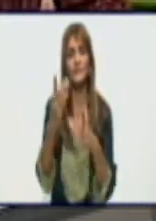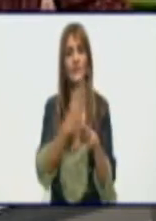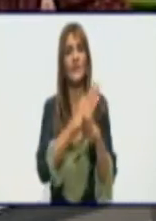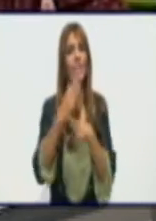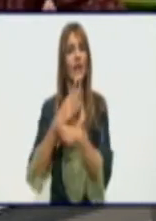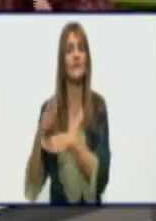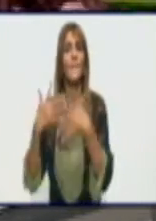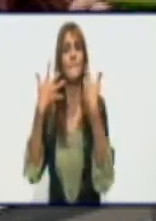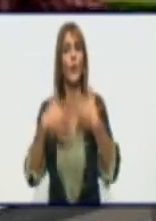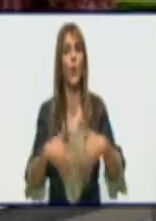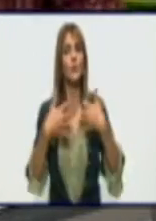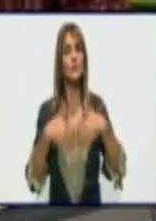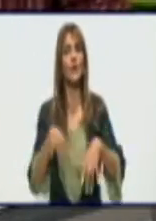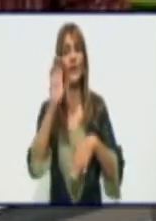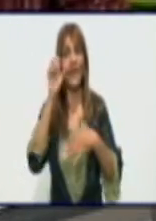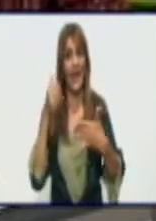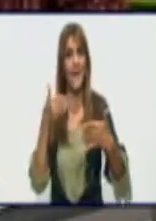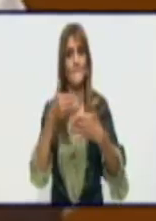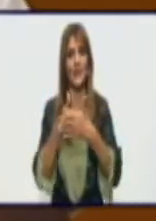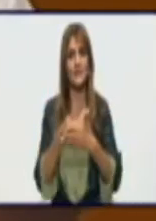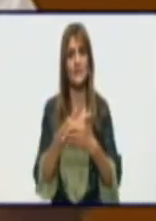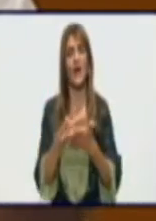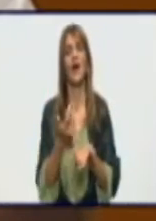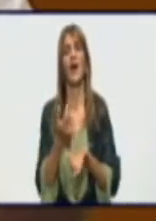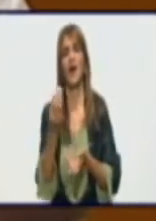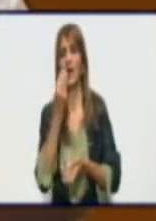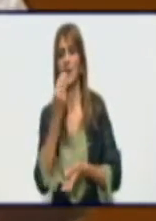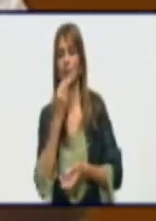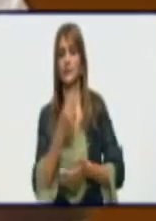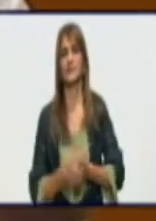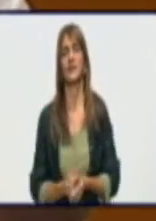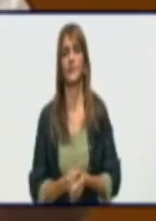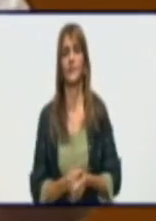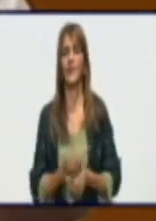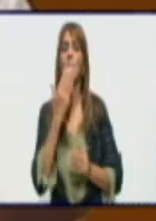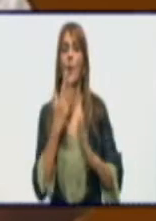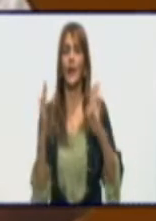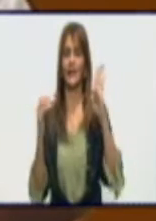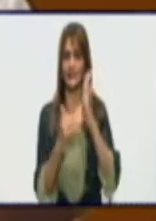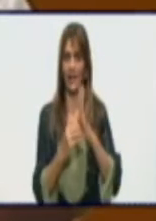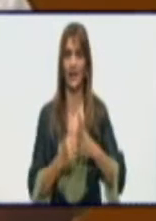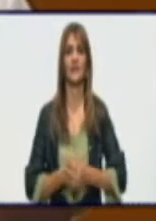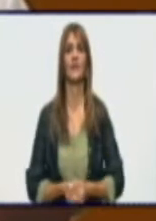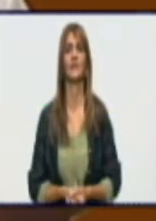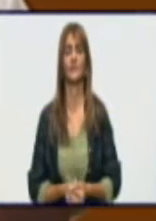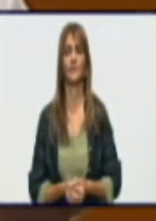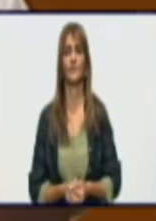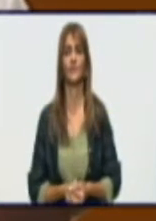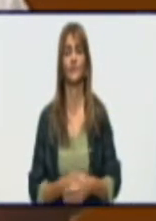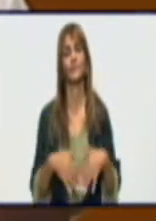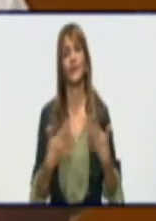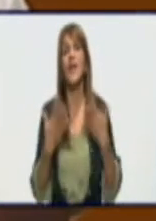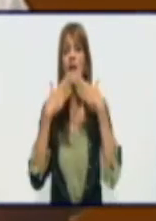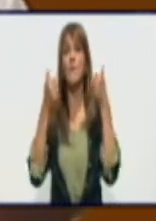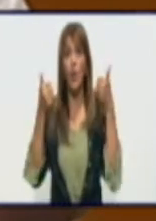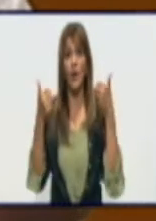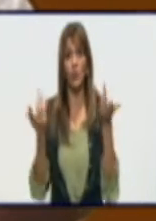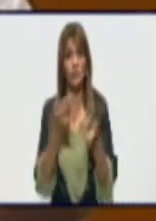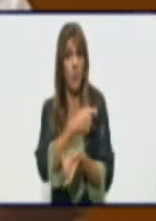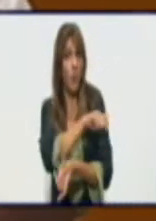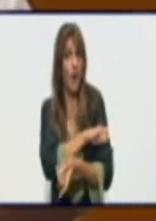la empresa. Sí, buenas tardes, Yudeli, y a los televidentes. Realmente es bueno que la población tenga conocimiento de cómo se